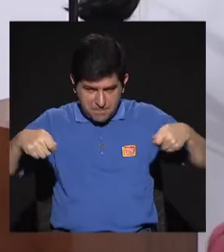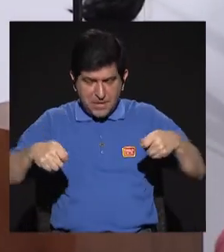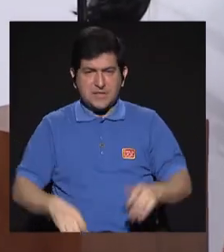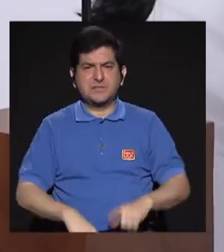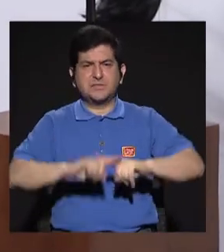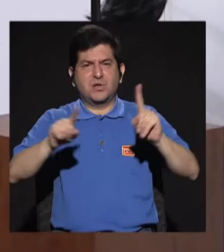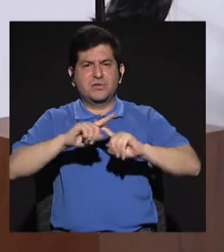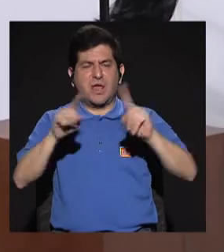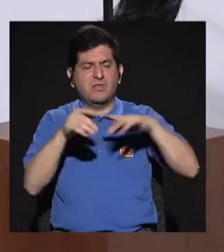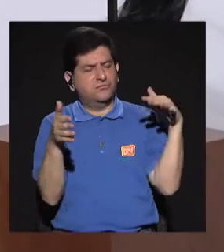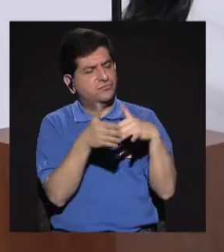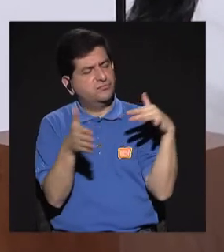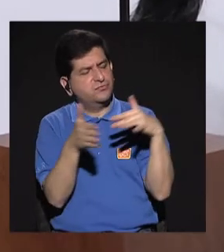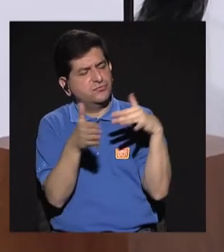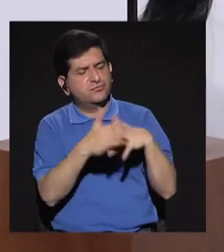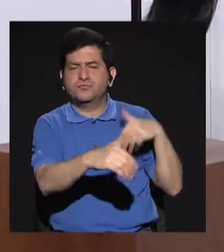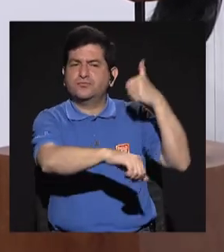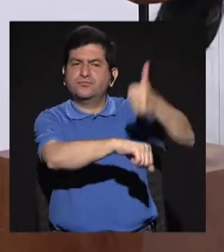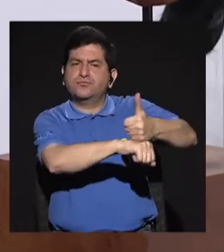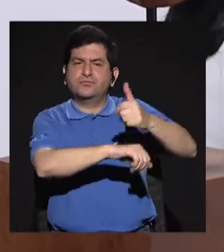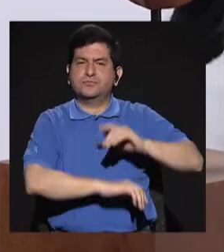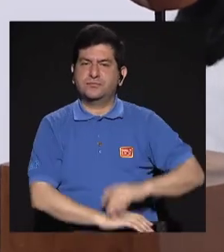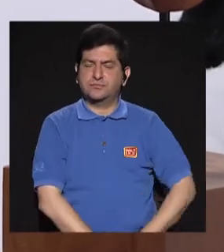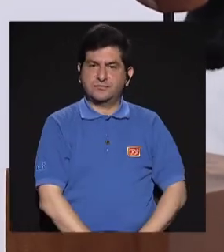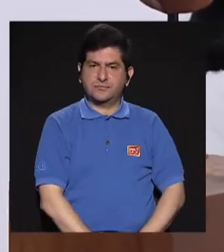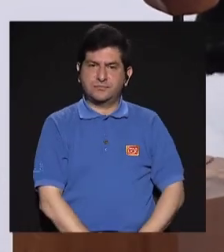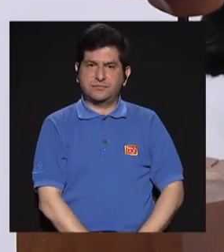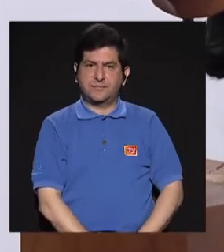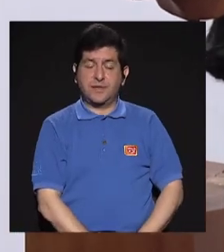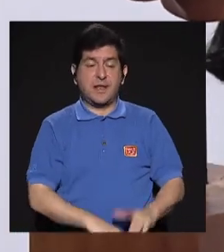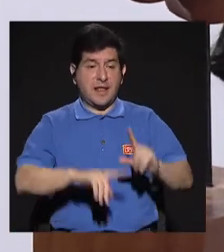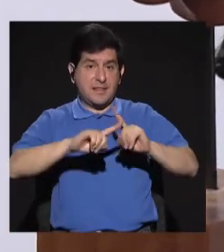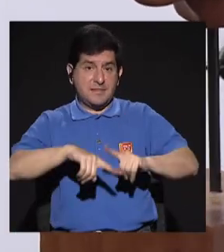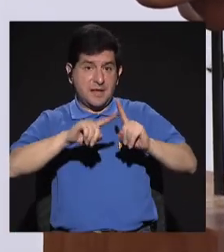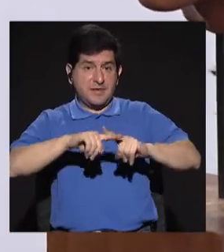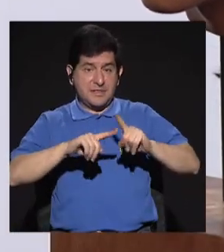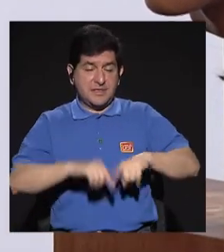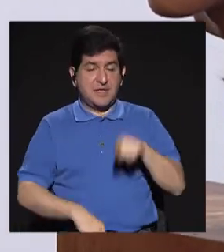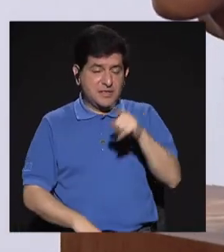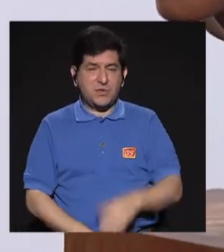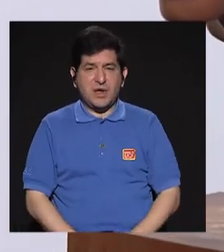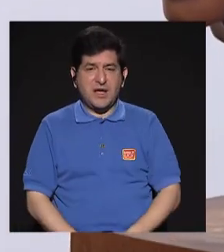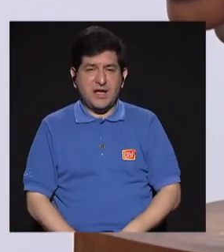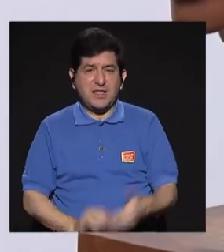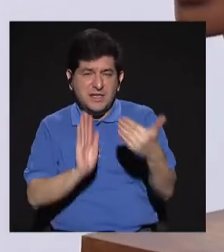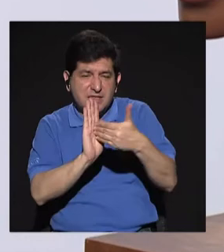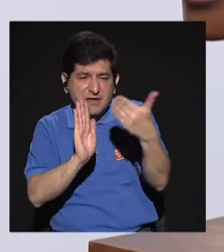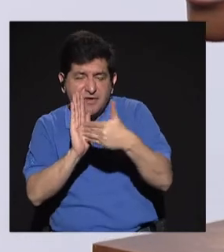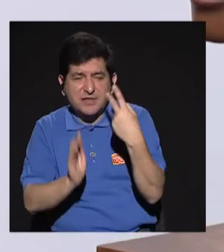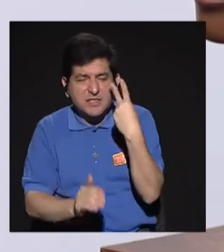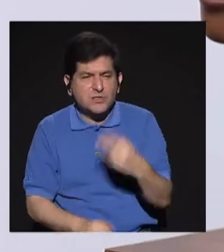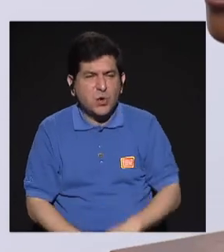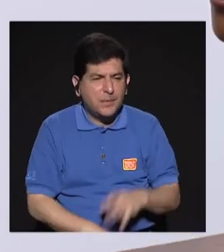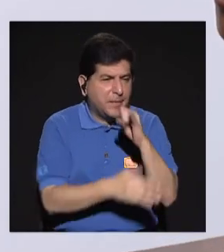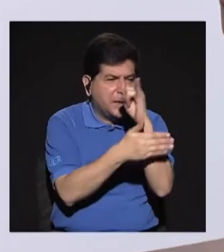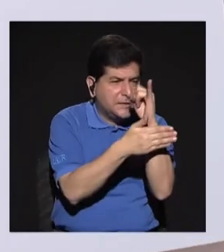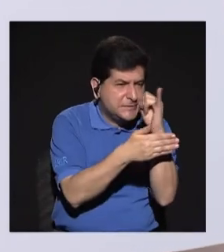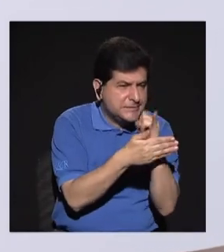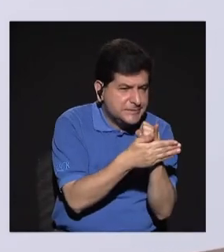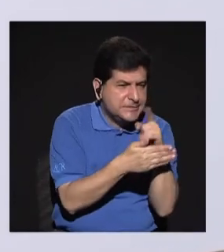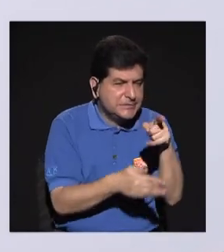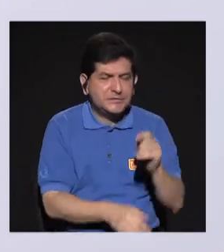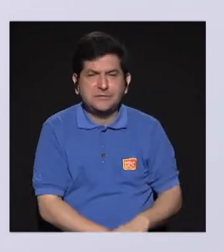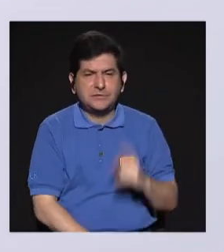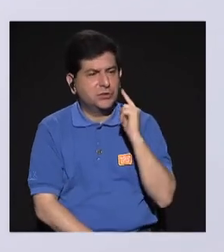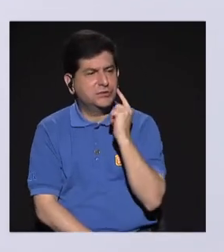medio de ese desgaste a través de diferentes estudios que se han planteado entonces según el desgaste vemos una serie de dibujos